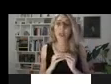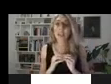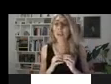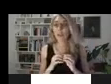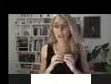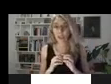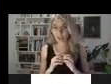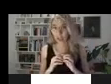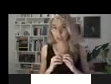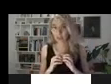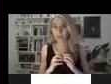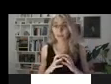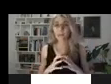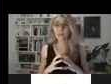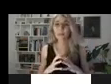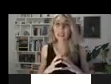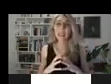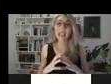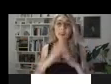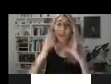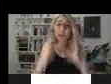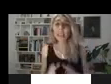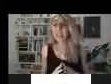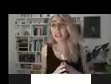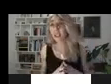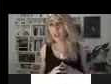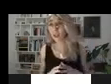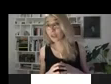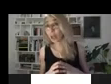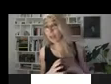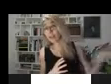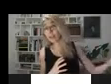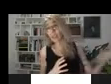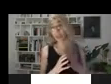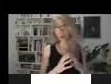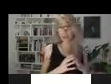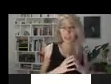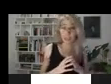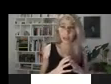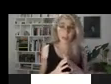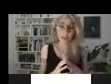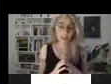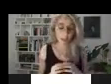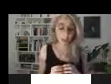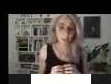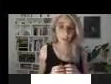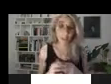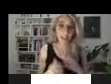insertarnos dentro de estas ferias. De alguna manera, de estas 220 que les comenté que